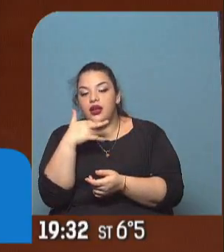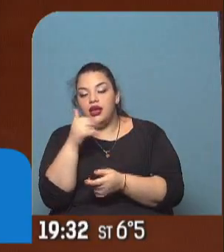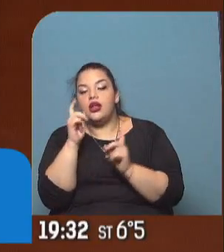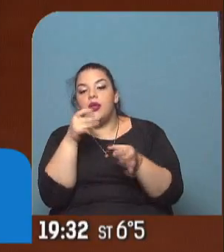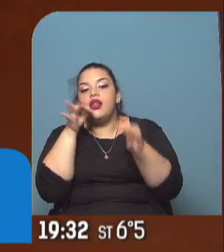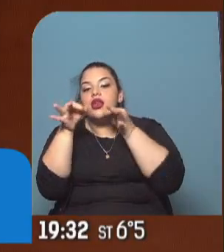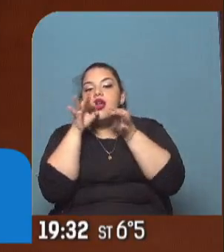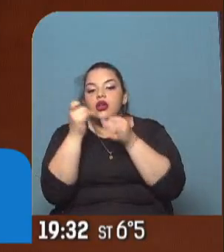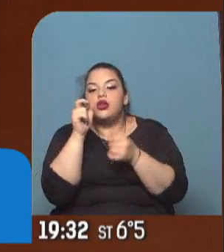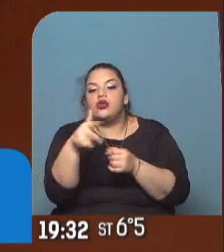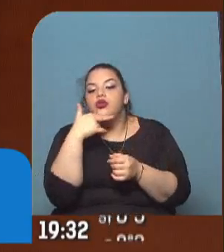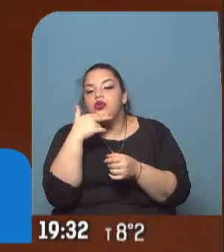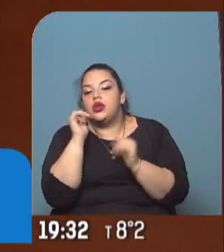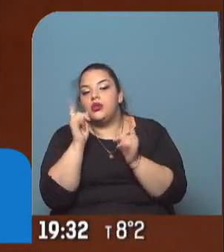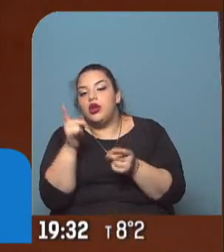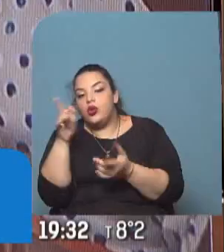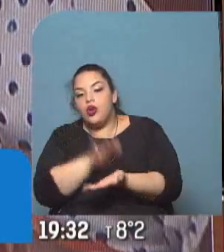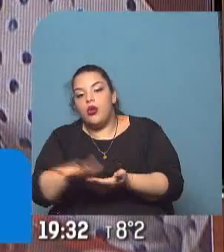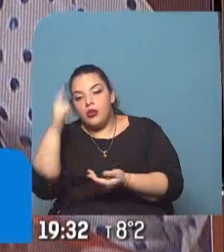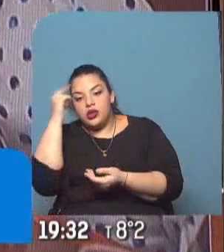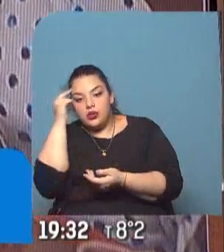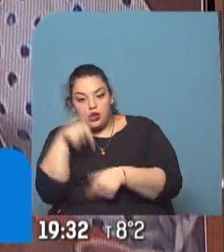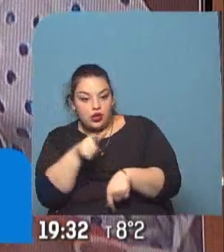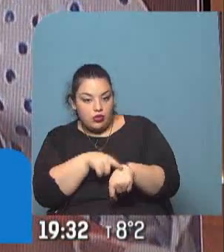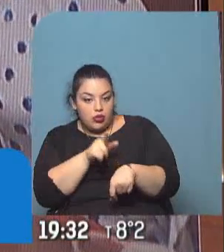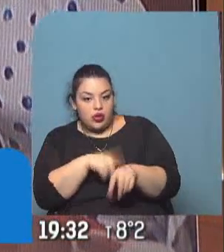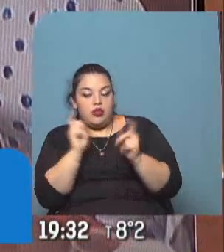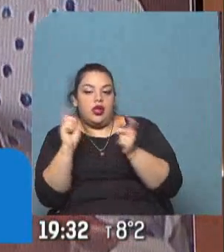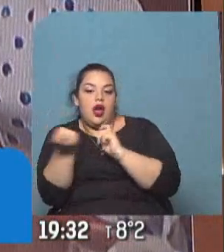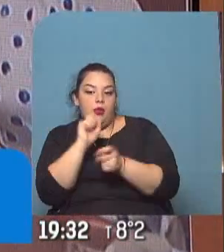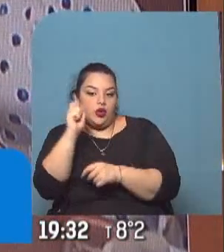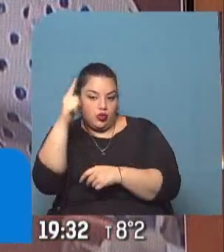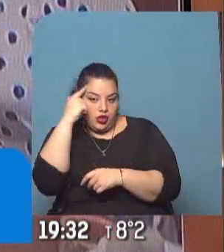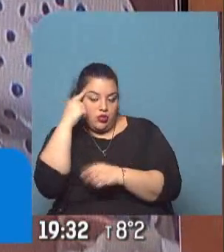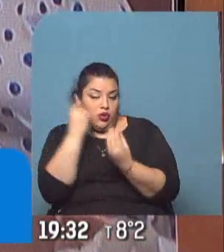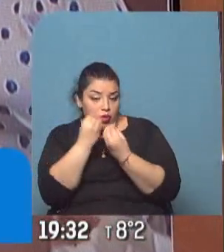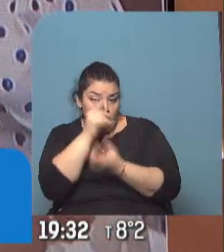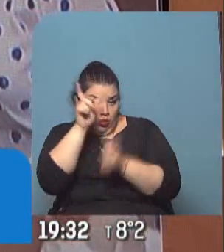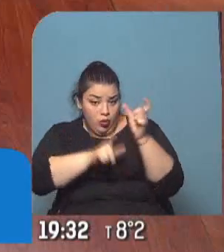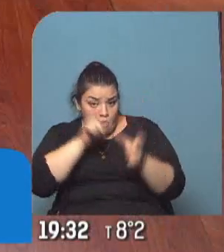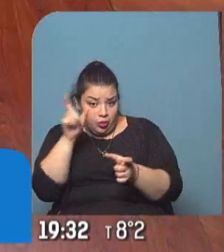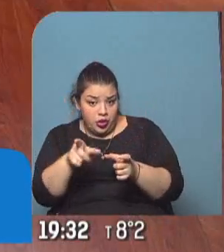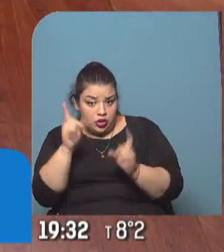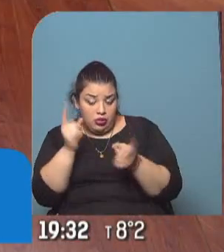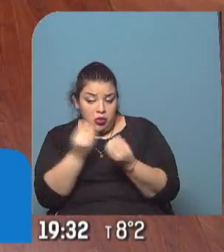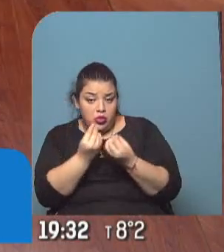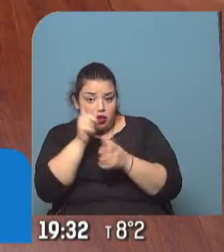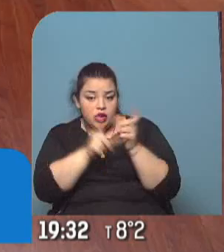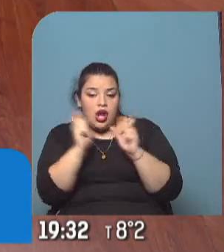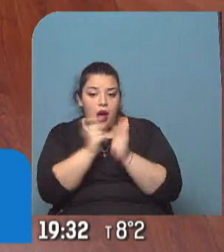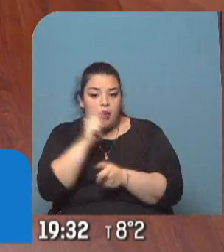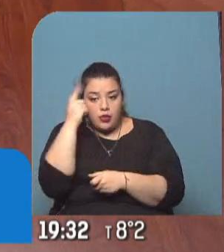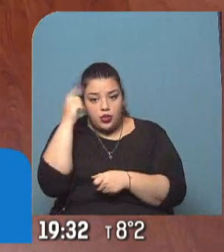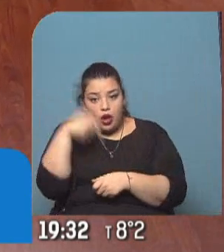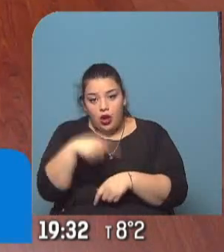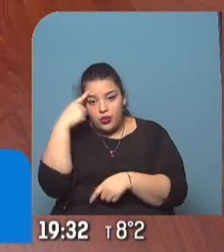tiene con su hija y a las nuevas perspectivas de esta época, bueno, transformó su pensamiento como muchos otros y muchas otras que hoy